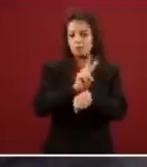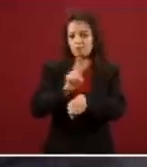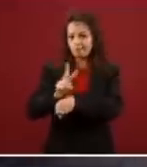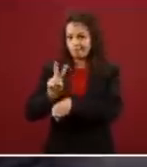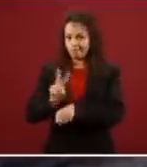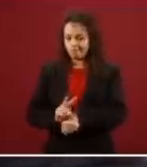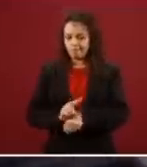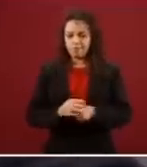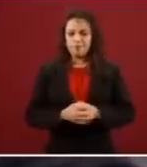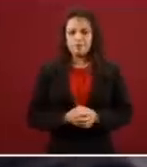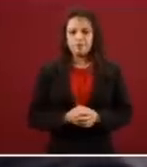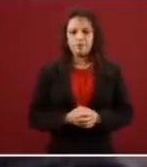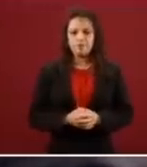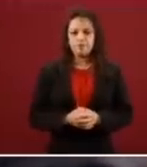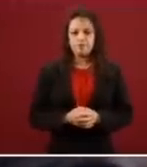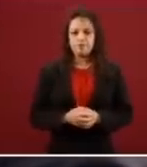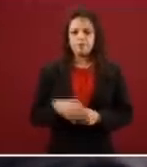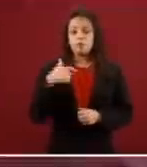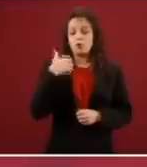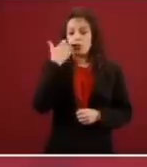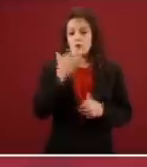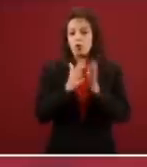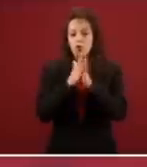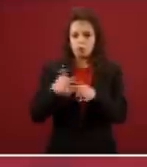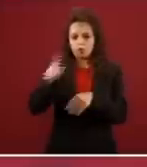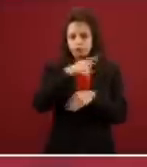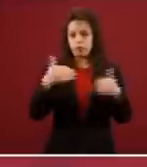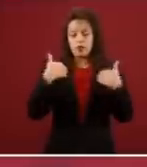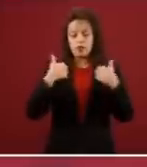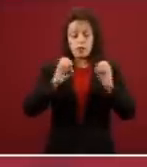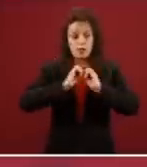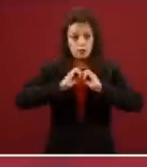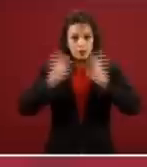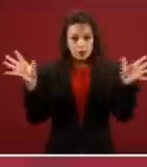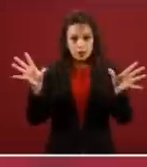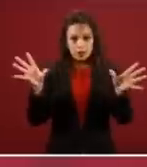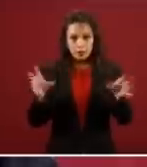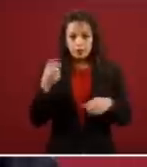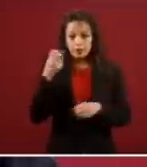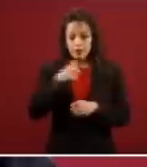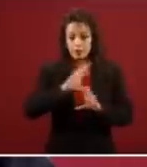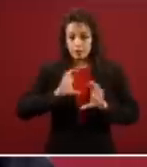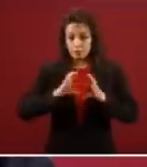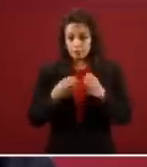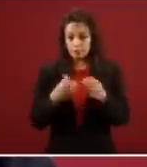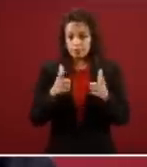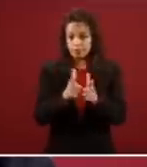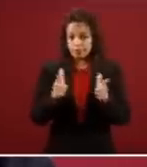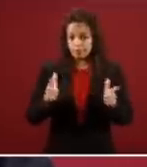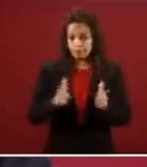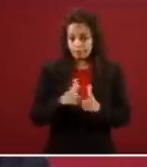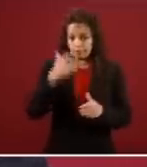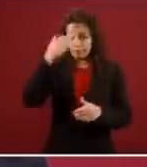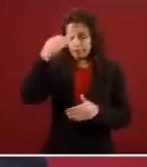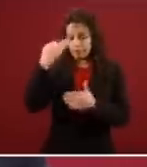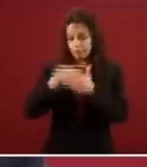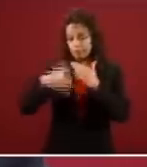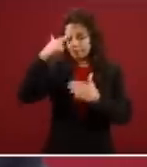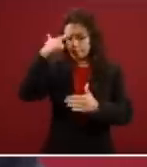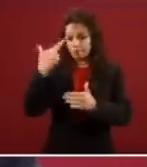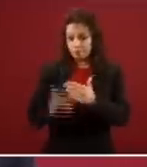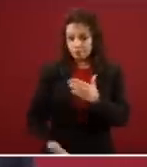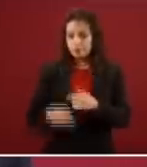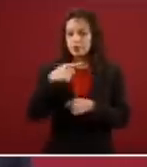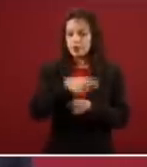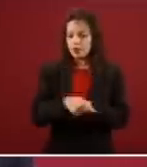quiero dejar perfectamente claro, esto es el régimen de delincuencia organizada para el que da el